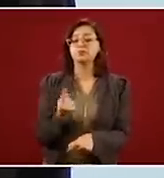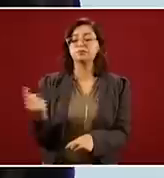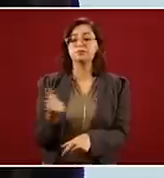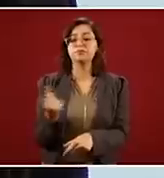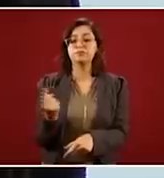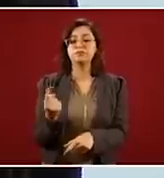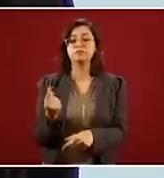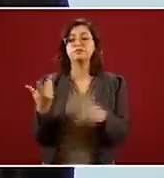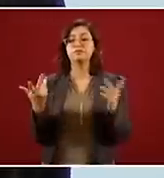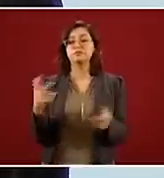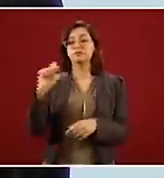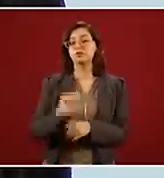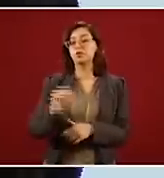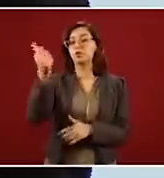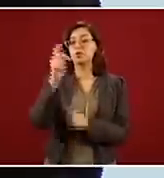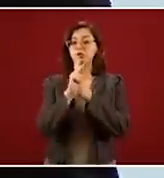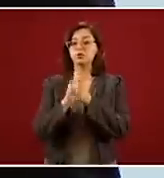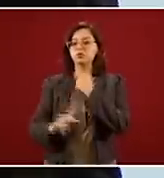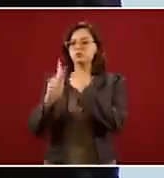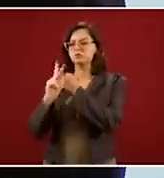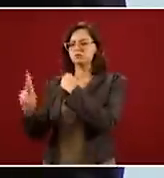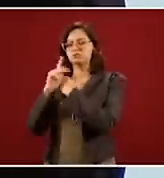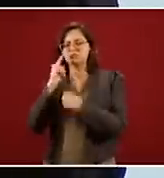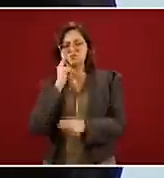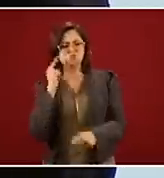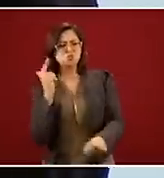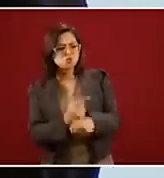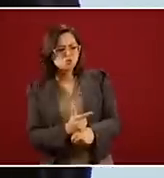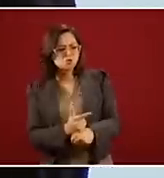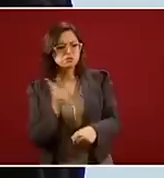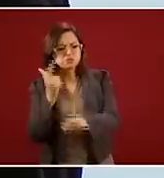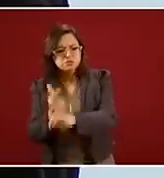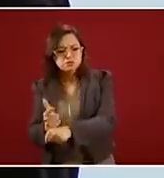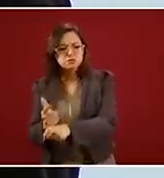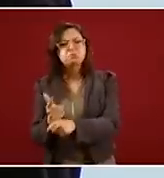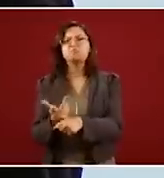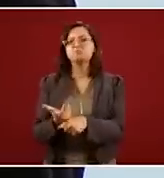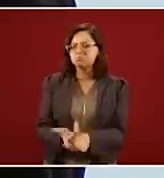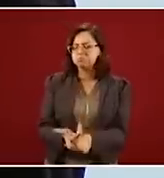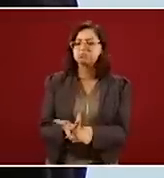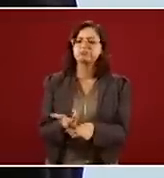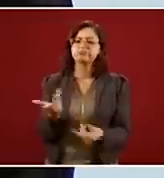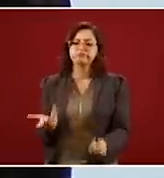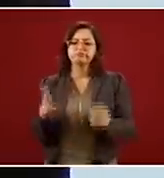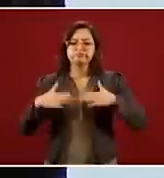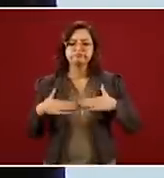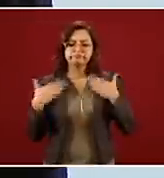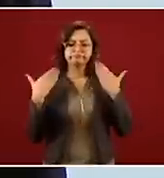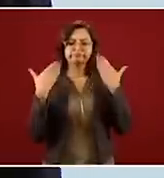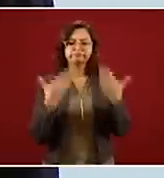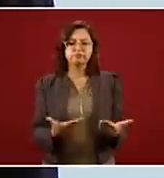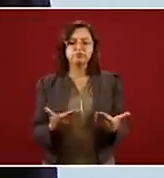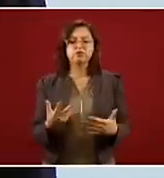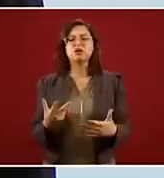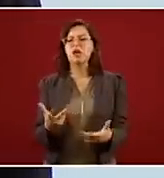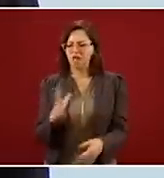todo en el extranjero, se han percatado de estos resultados y esto ha generado confianza. Y esto